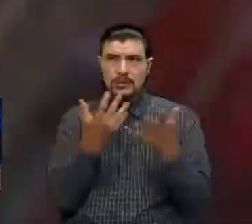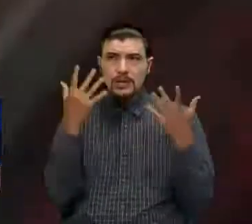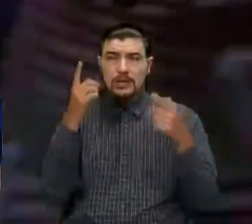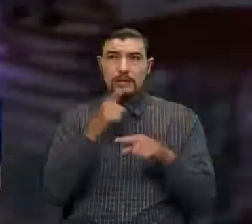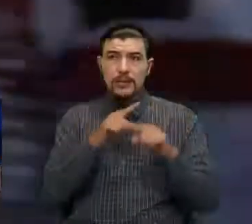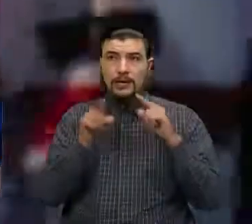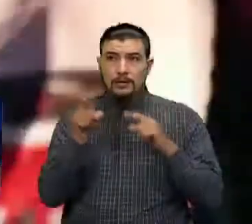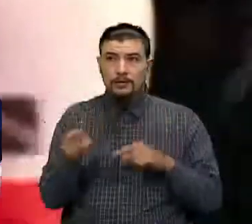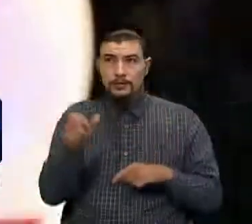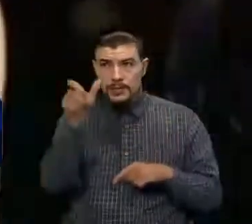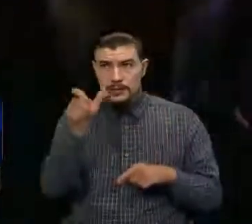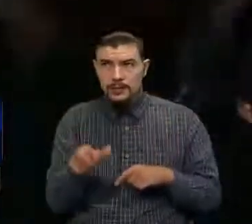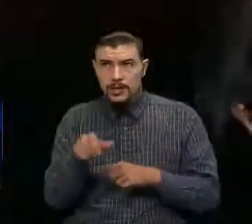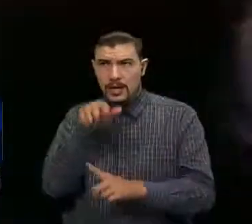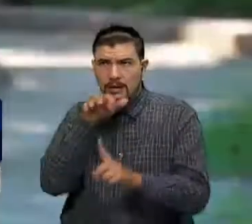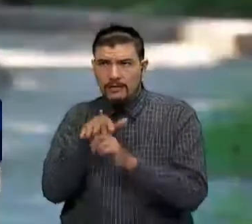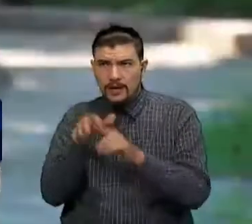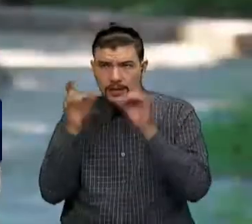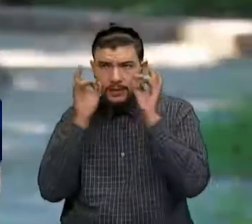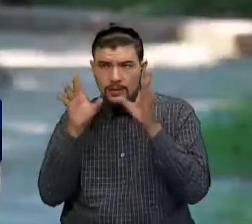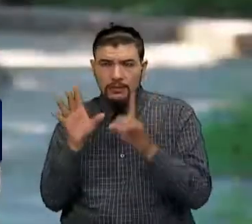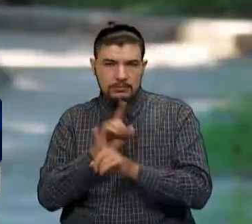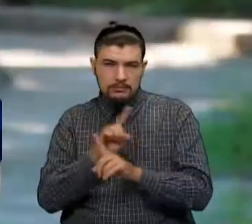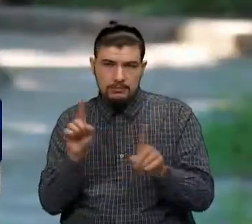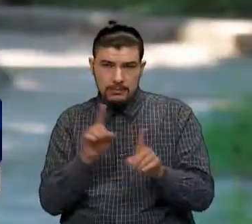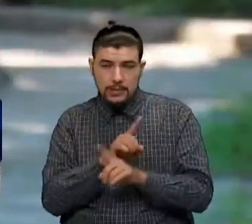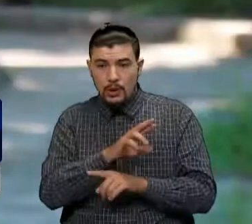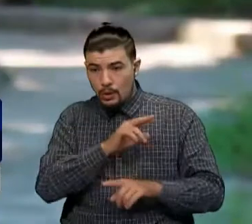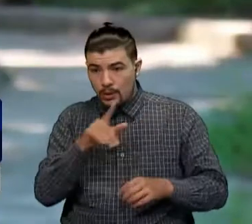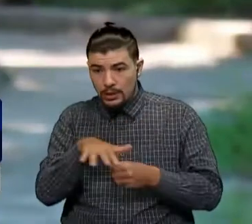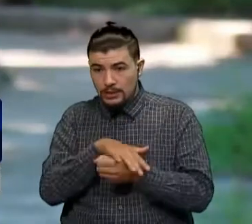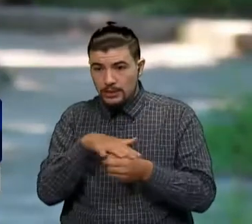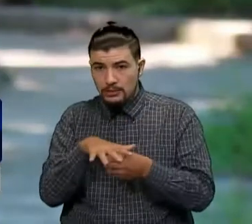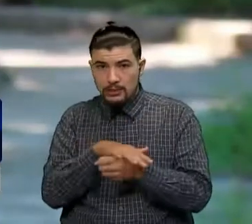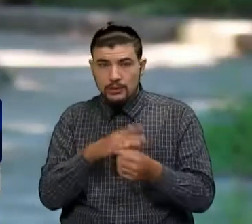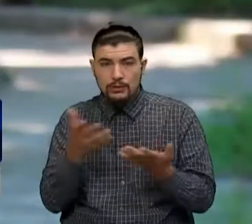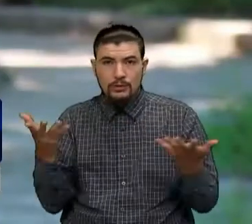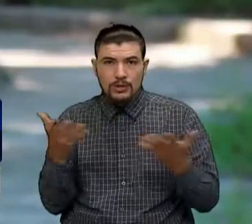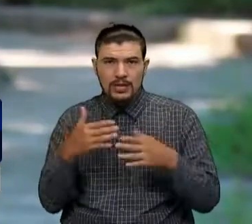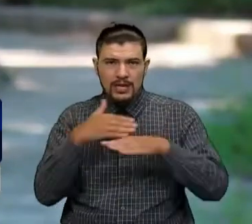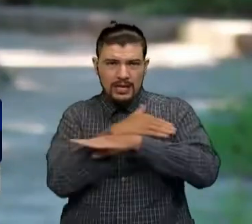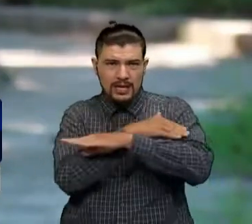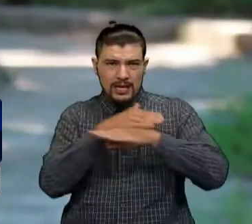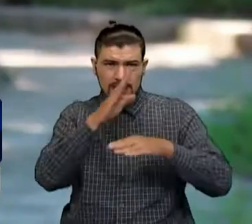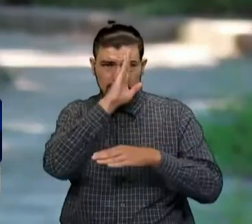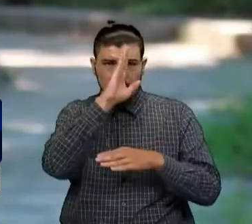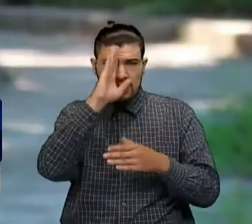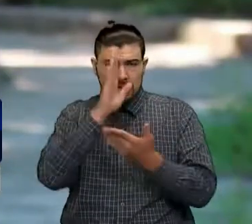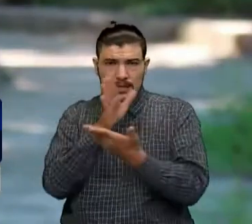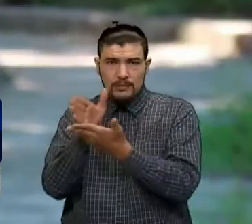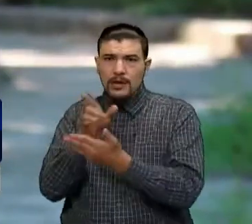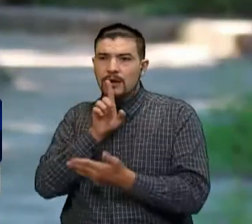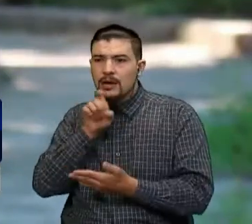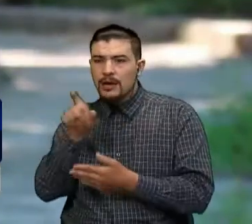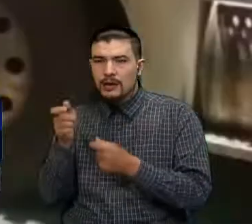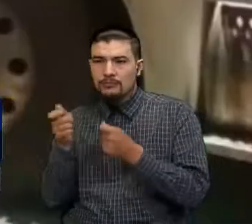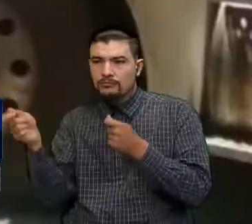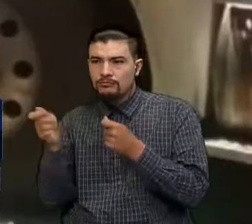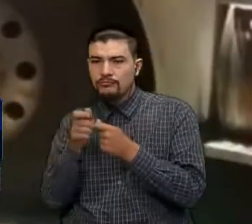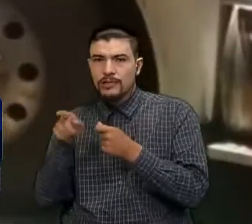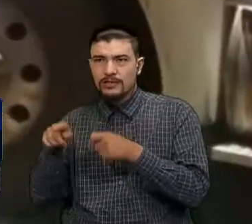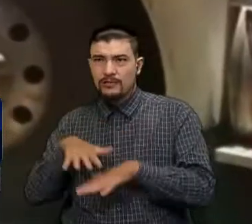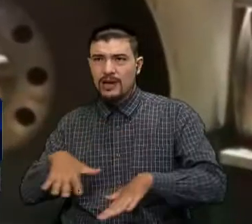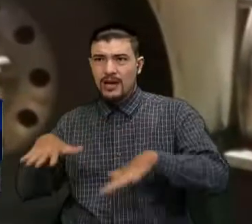esta persona no sufrió lesiones de gravedad. Otro de los hechos sucedió en la vía San Gil-Bucaramanga, sector aledaño